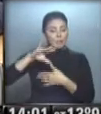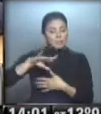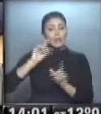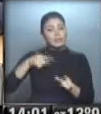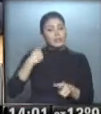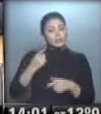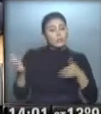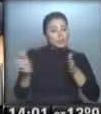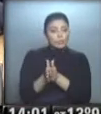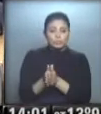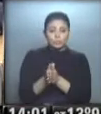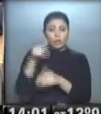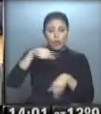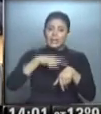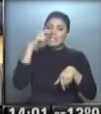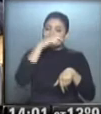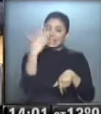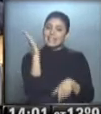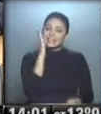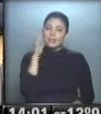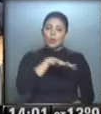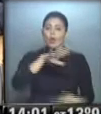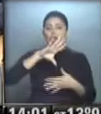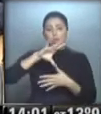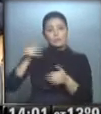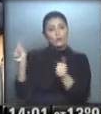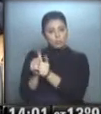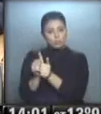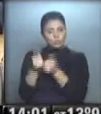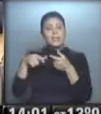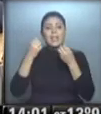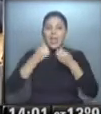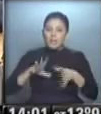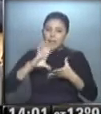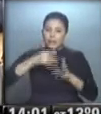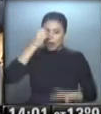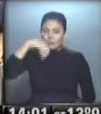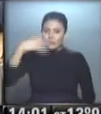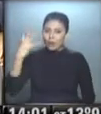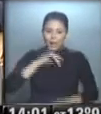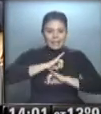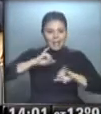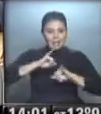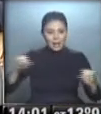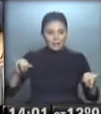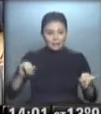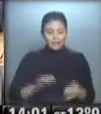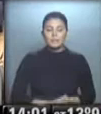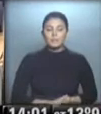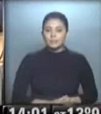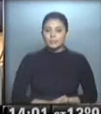vamos a estar hoy a las 7 de la tarde en Loma de Zamora, comenzando formalmente la campaña.